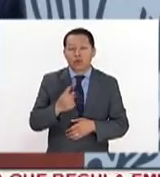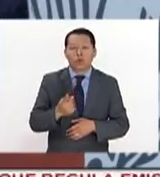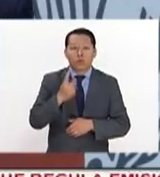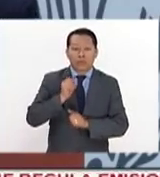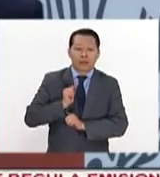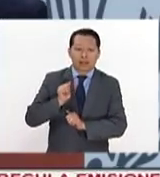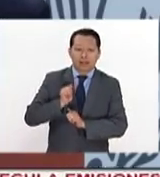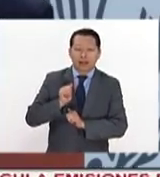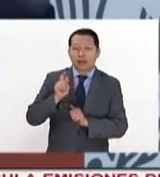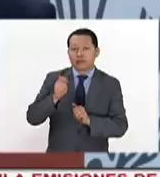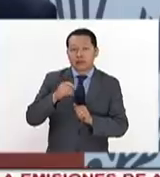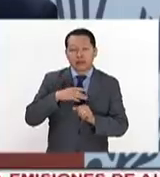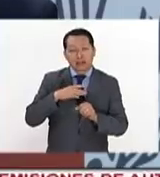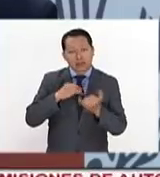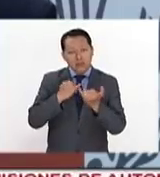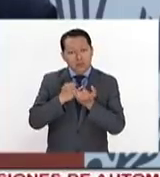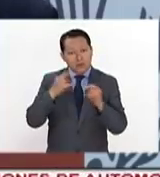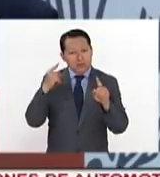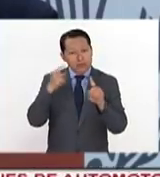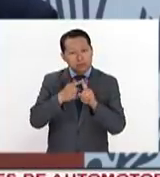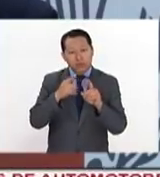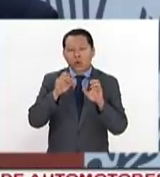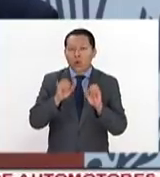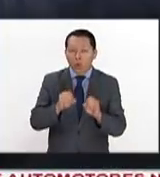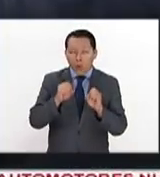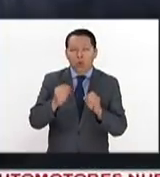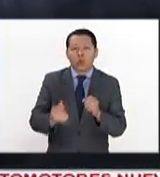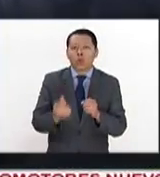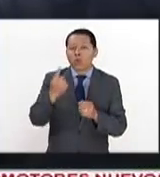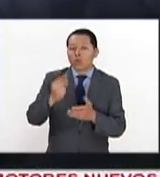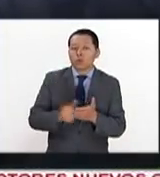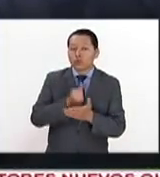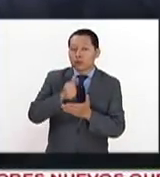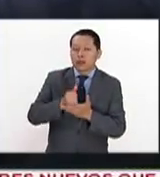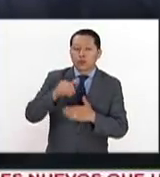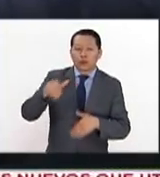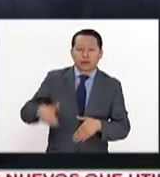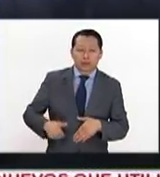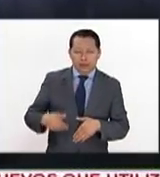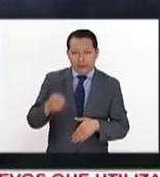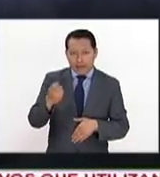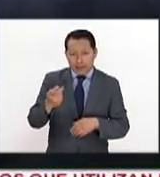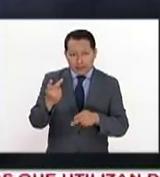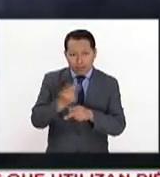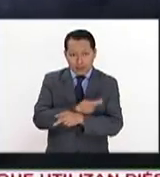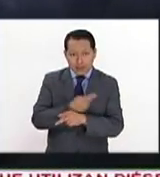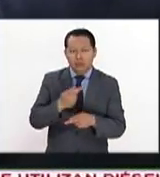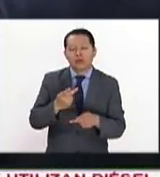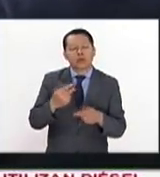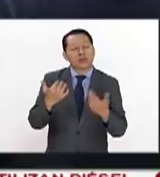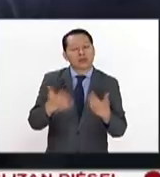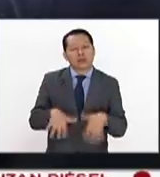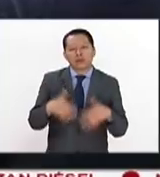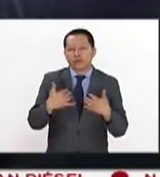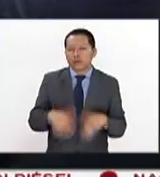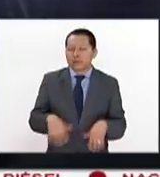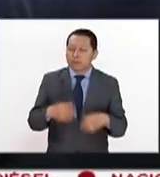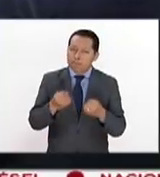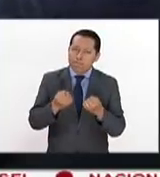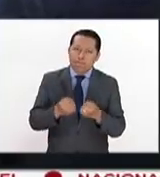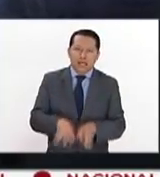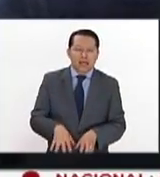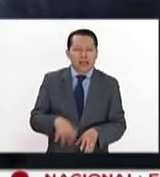militar durante una misión o de un ciudadano en un accidente como este es una pérdida